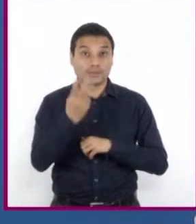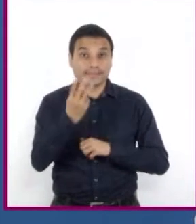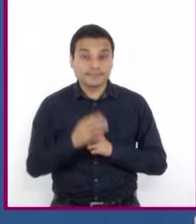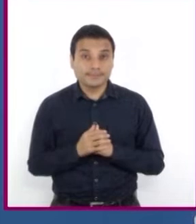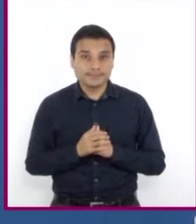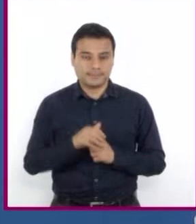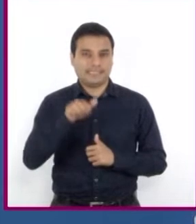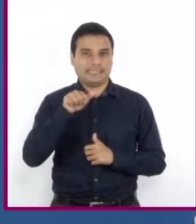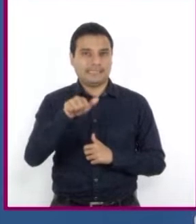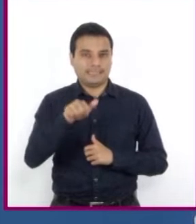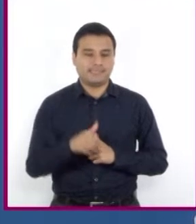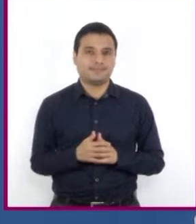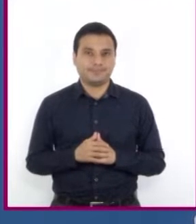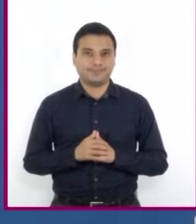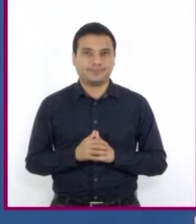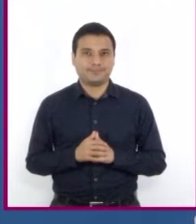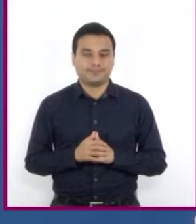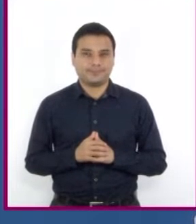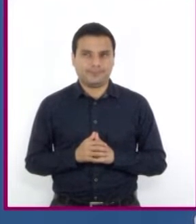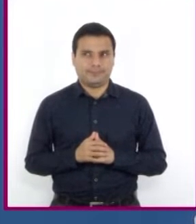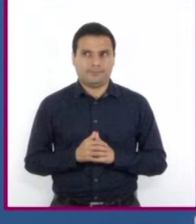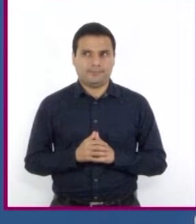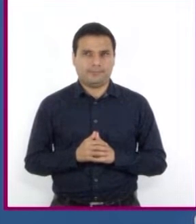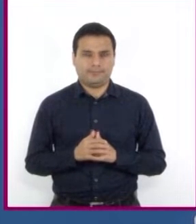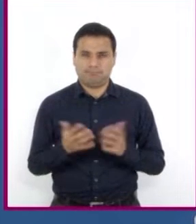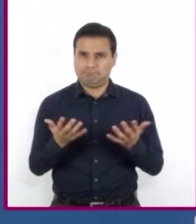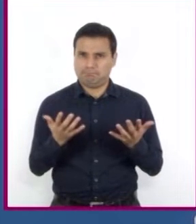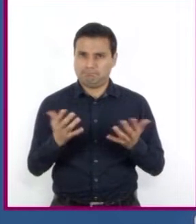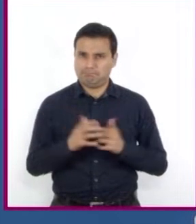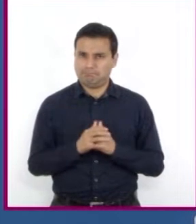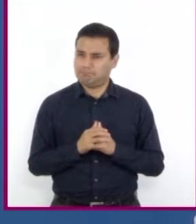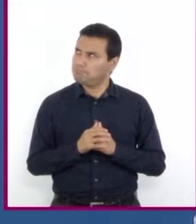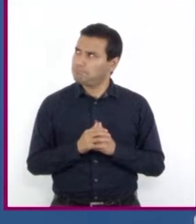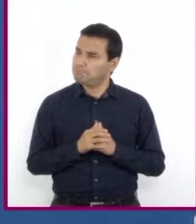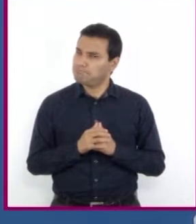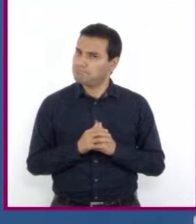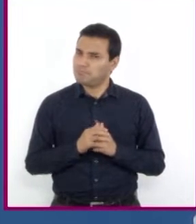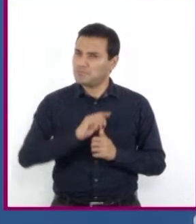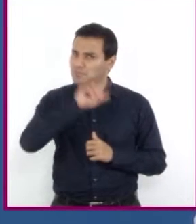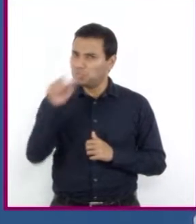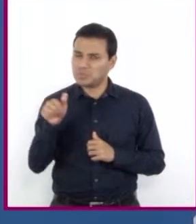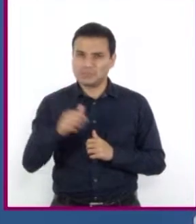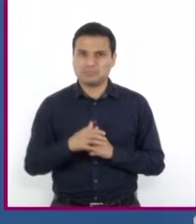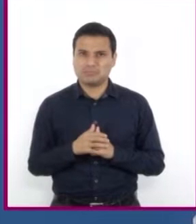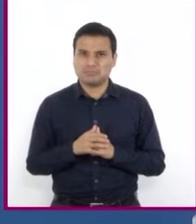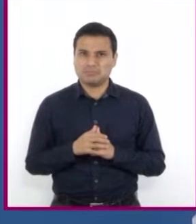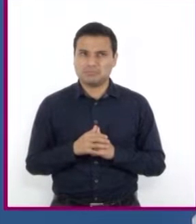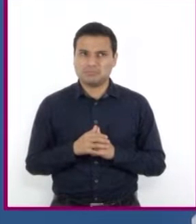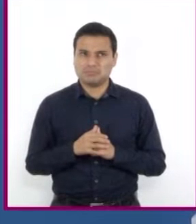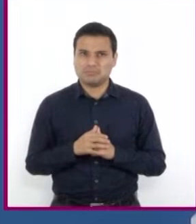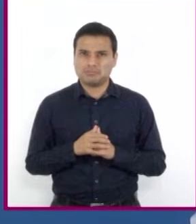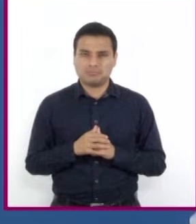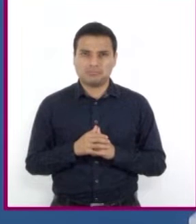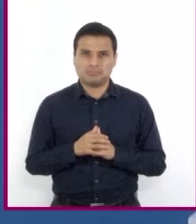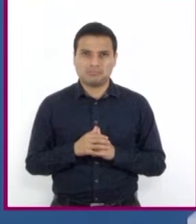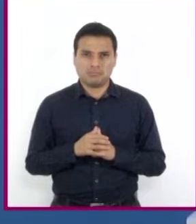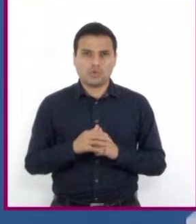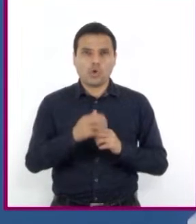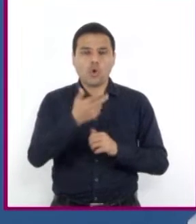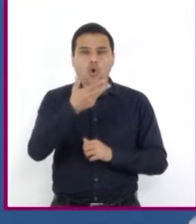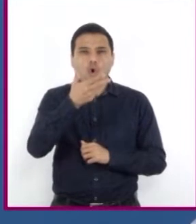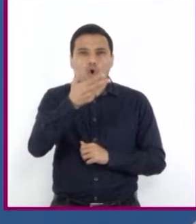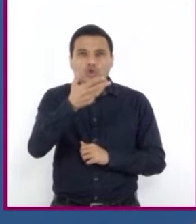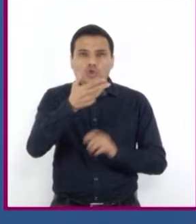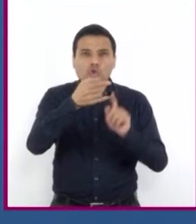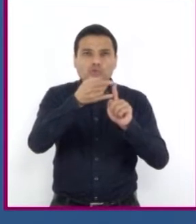3, 16 losetas, pero no sabemos cuál es el término de la sucesión que ocupa el estanque con 8 losetas por